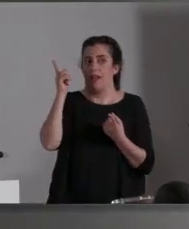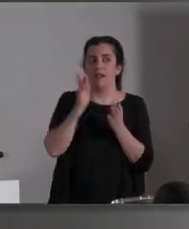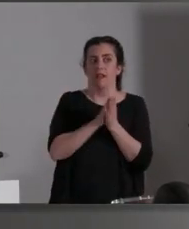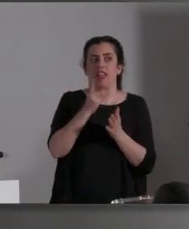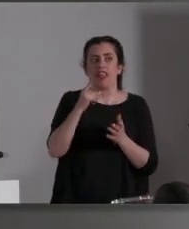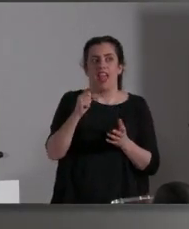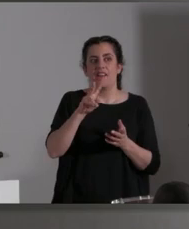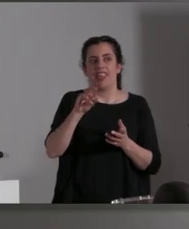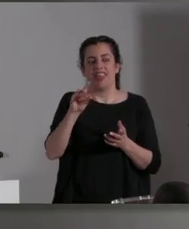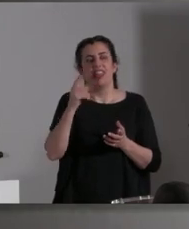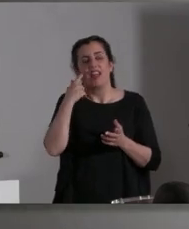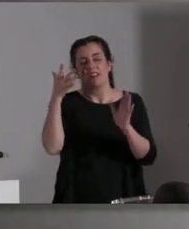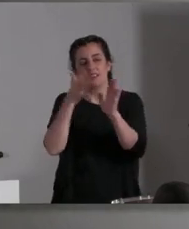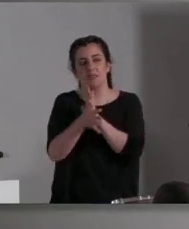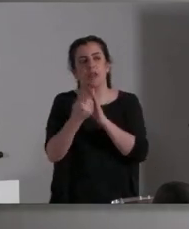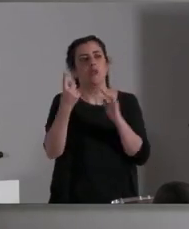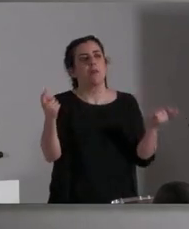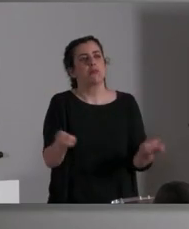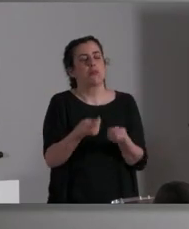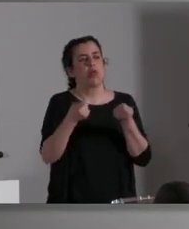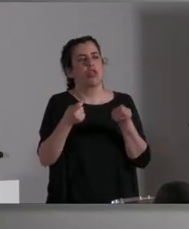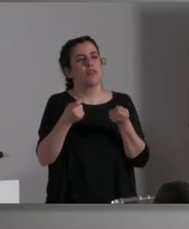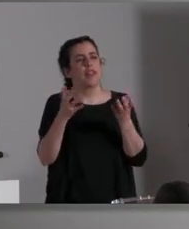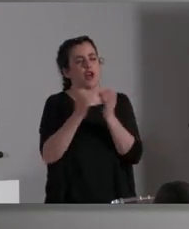las promociones del convenio ESAL.